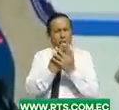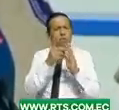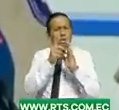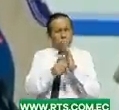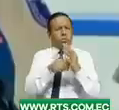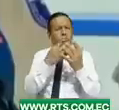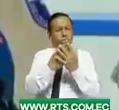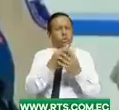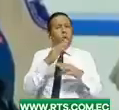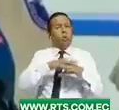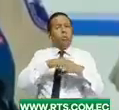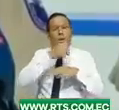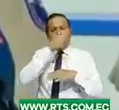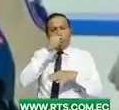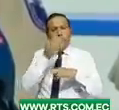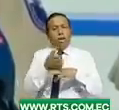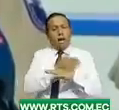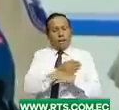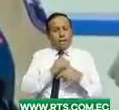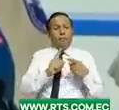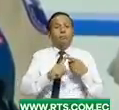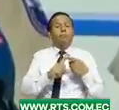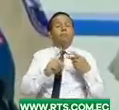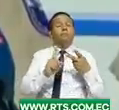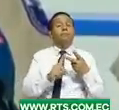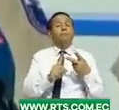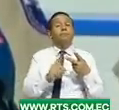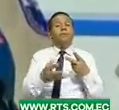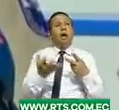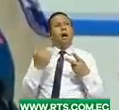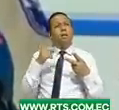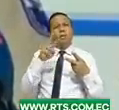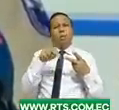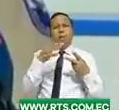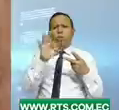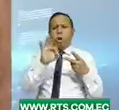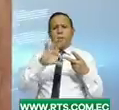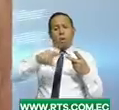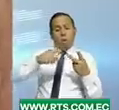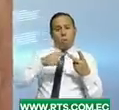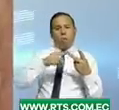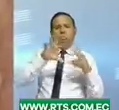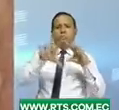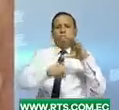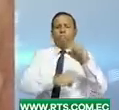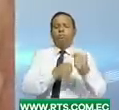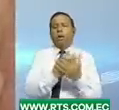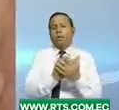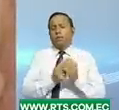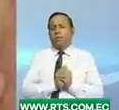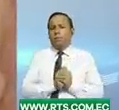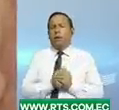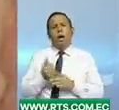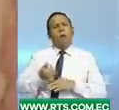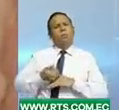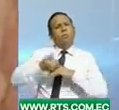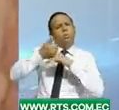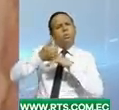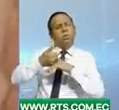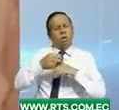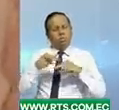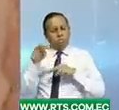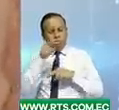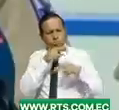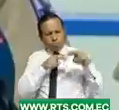estupefacientes y 1 por robo en el año de 2019. El asombro de las autoridades fue porque en su poder esto se halló.